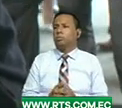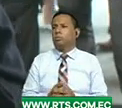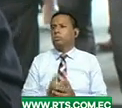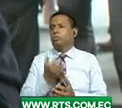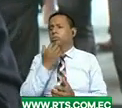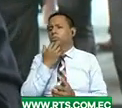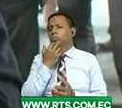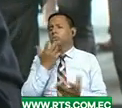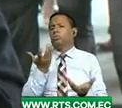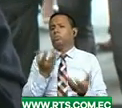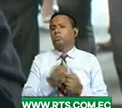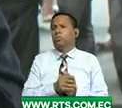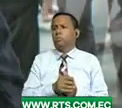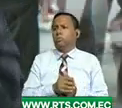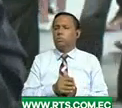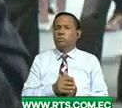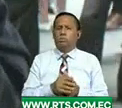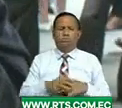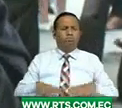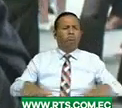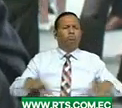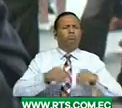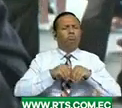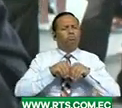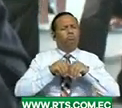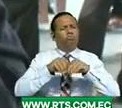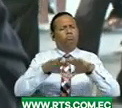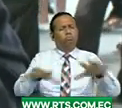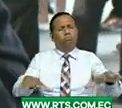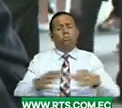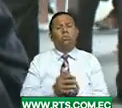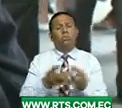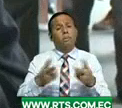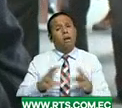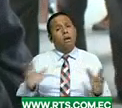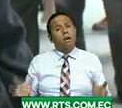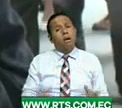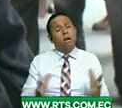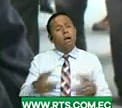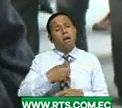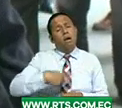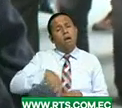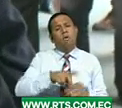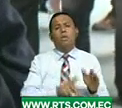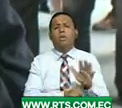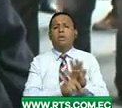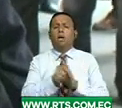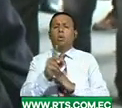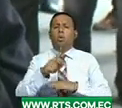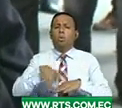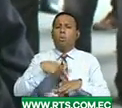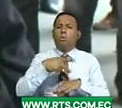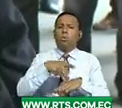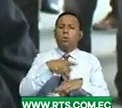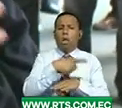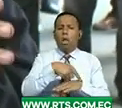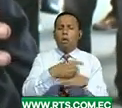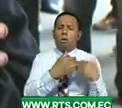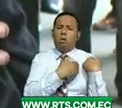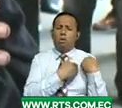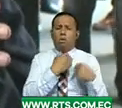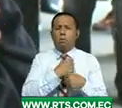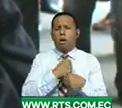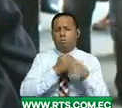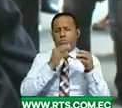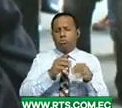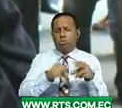lejos, a nivel rural. Y luego vienen otros incentivos por desarrollo profesional, por desempeño, etcétera. Nosotros calculamos que